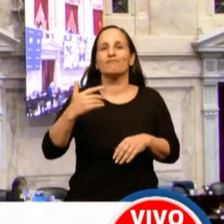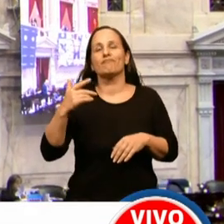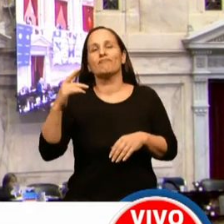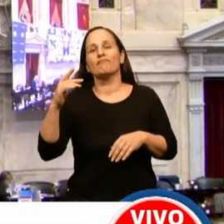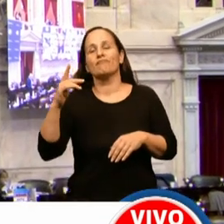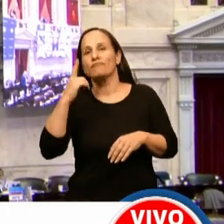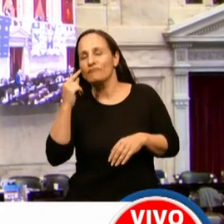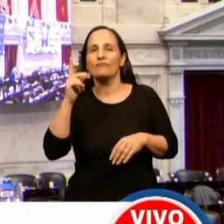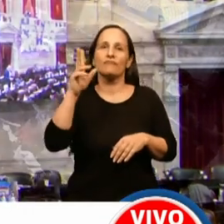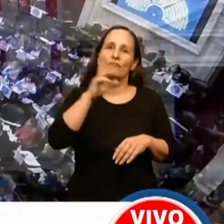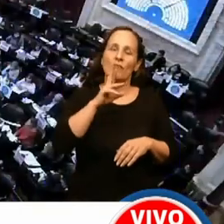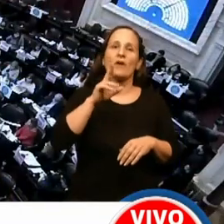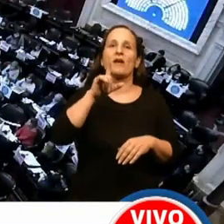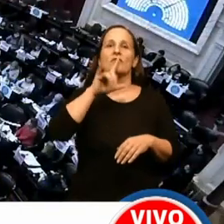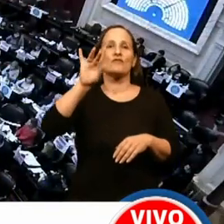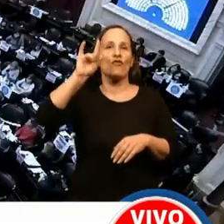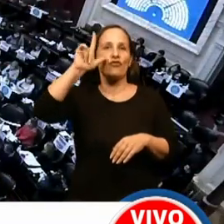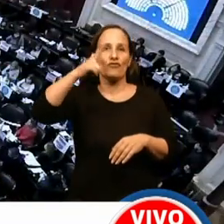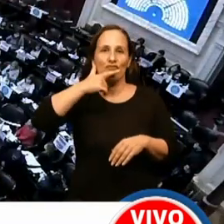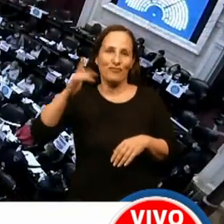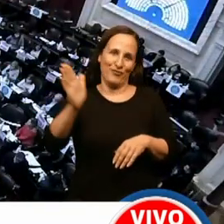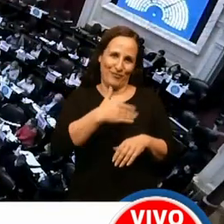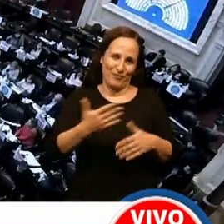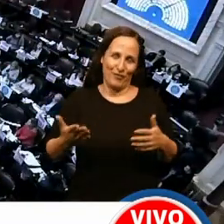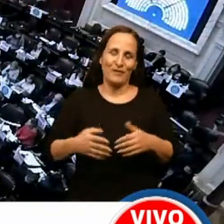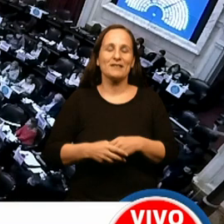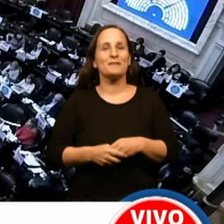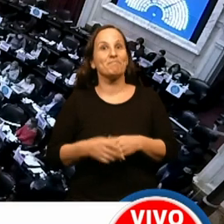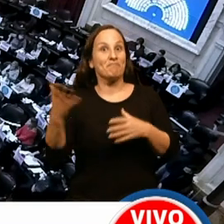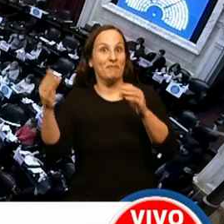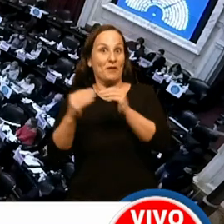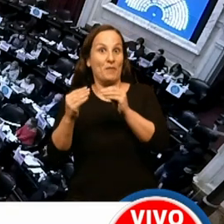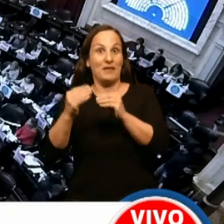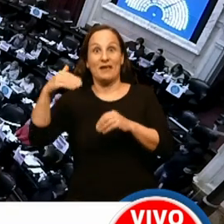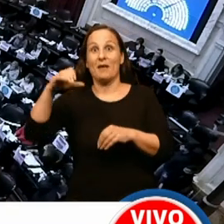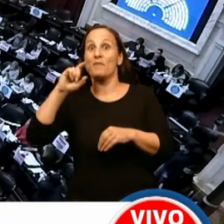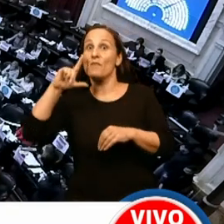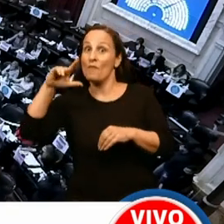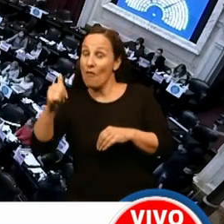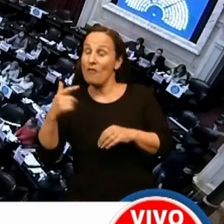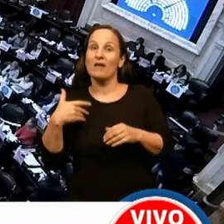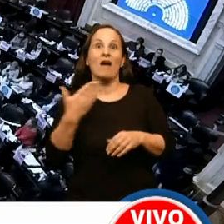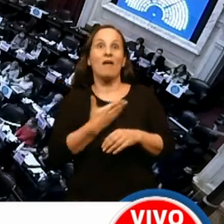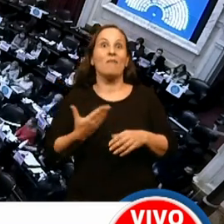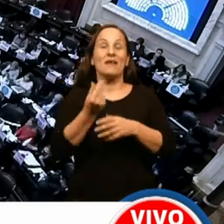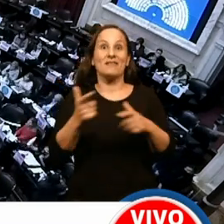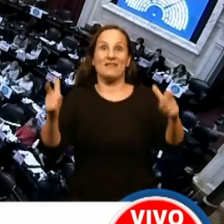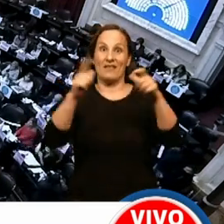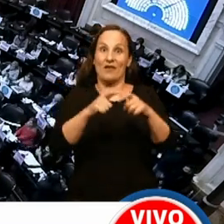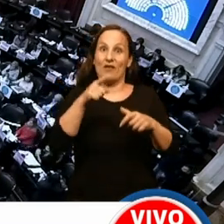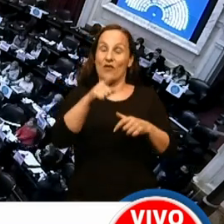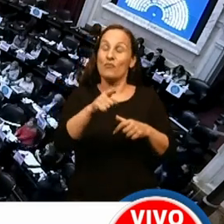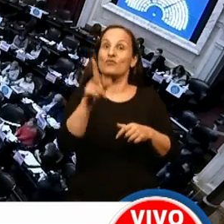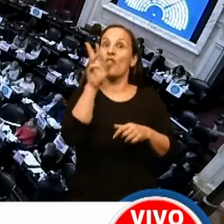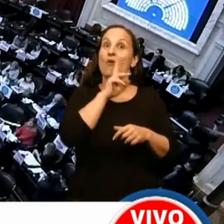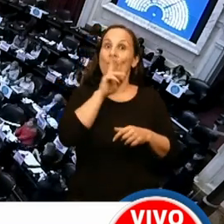que la compañera mónica presidenta de la comisión de mujeres diversidad y